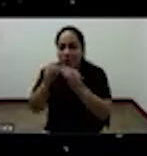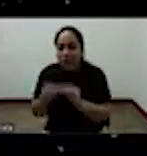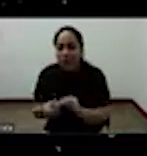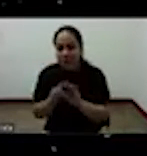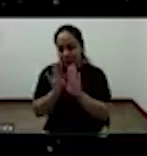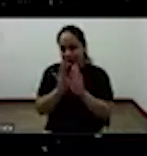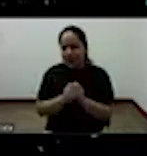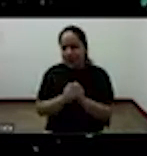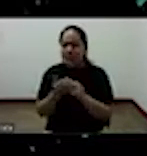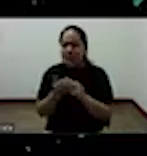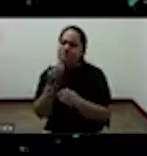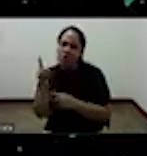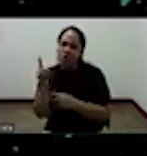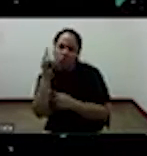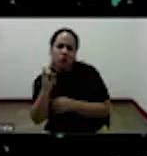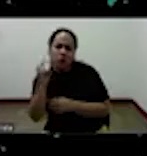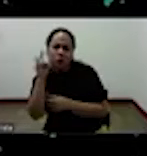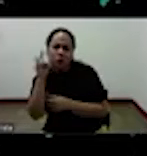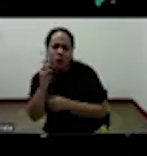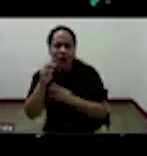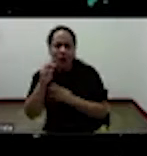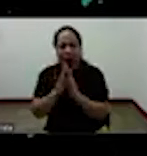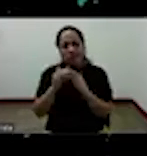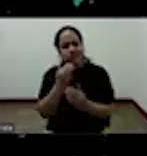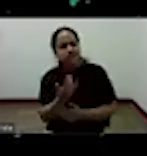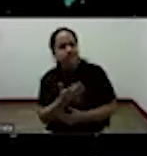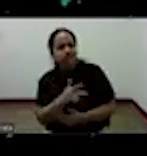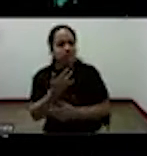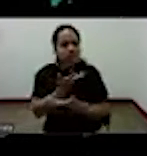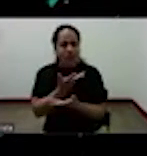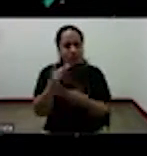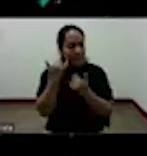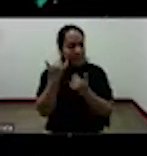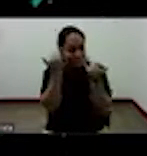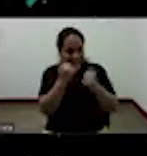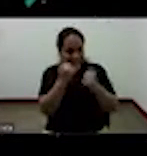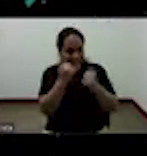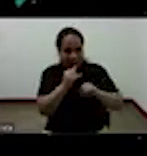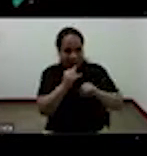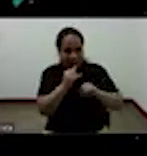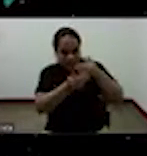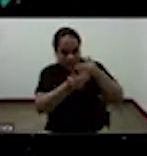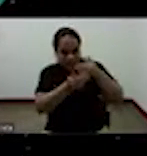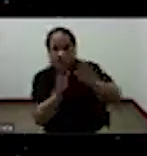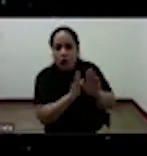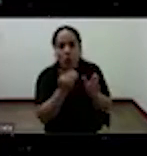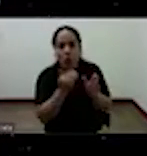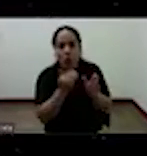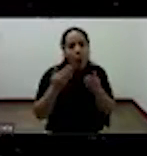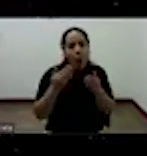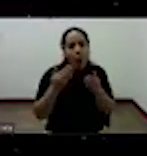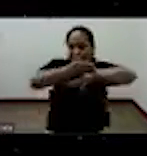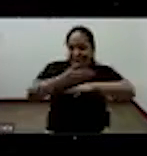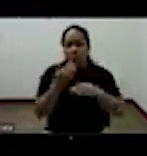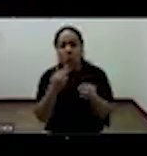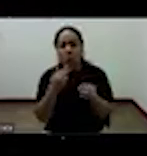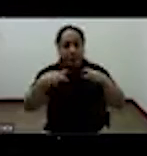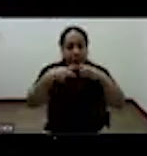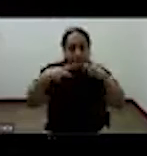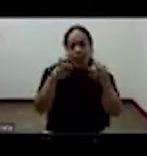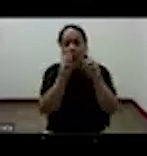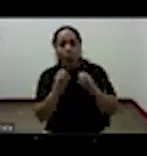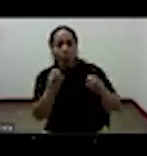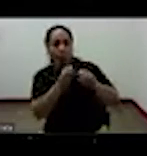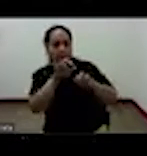una materia sonora que la escuchamos ya procesada por una serie de medios eléctricos, electrónicos, digitales,